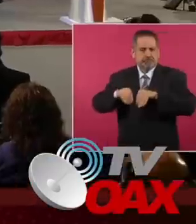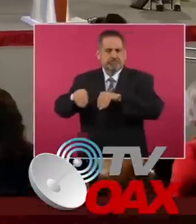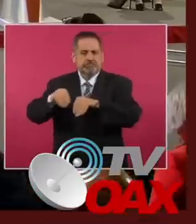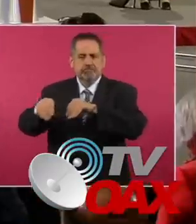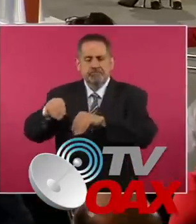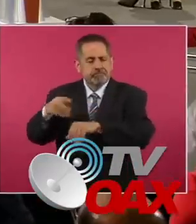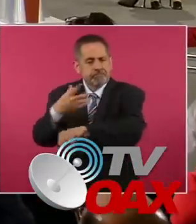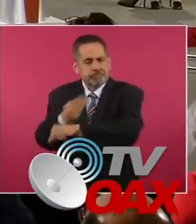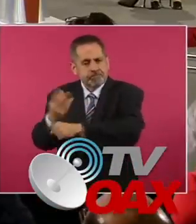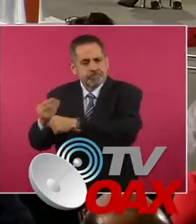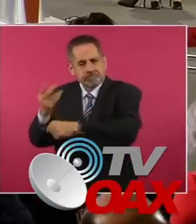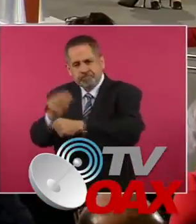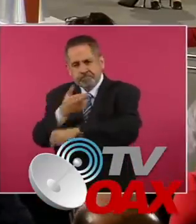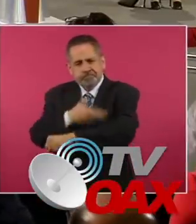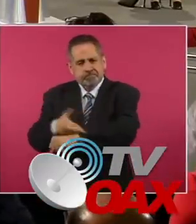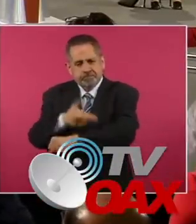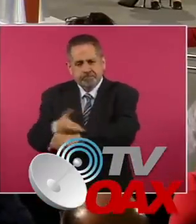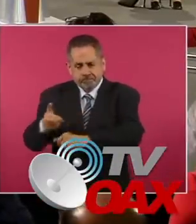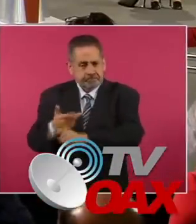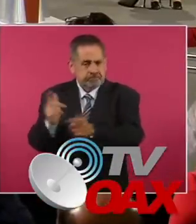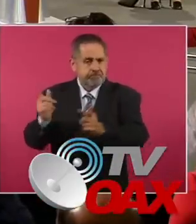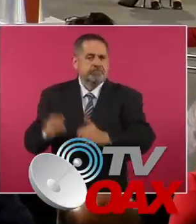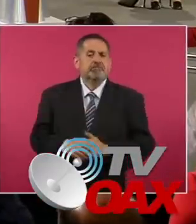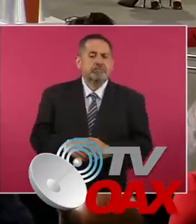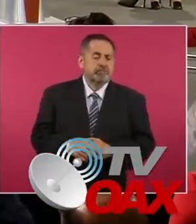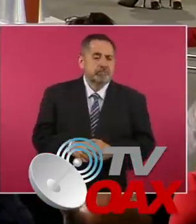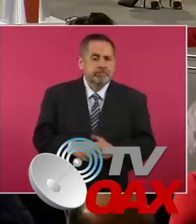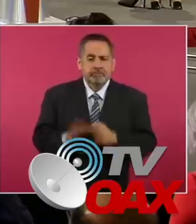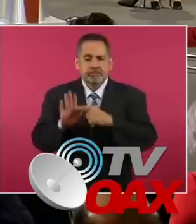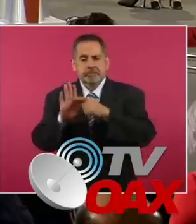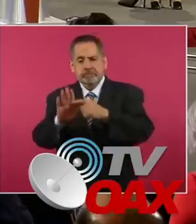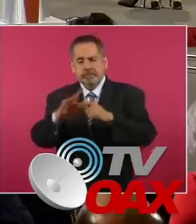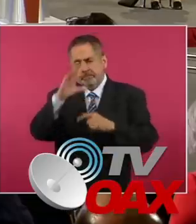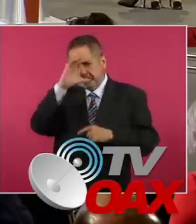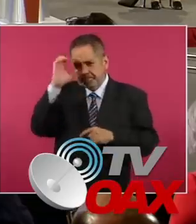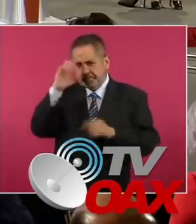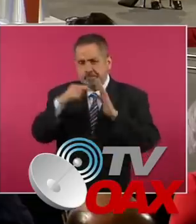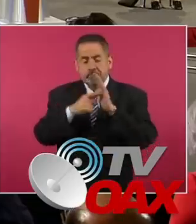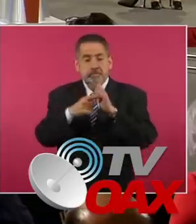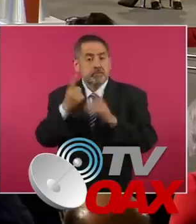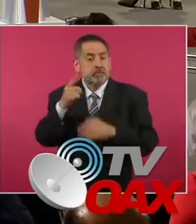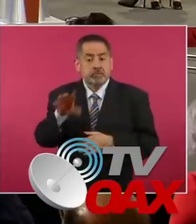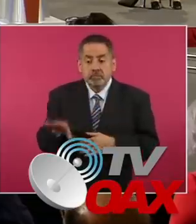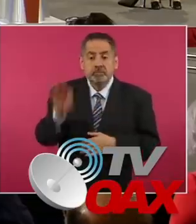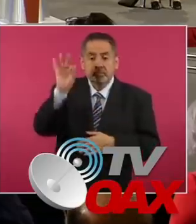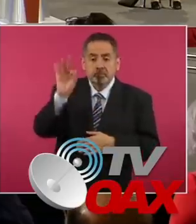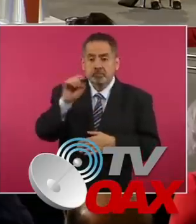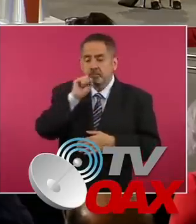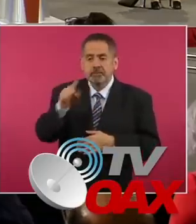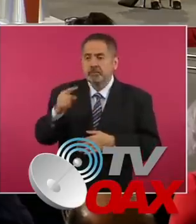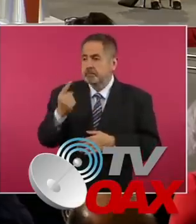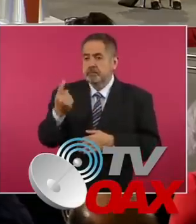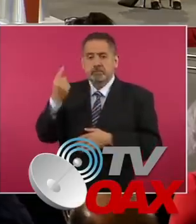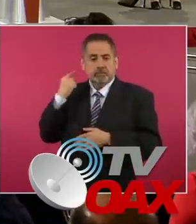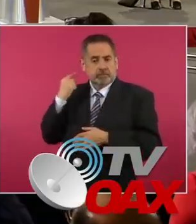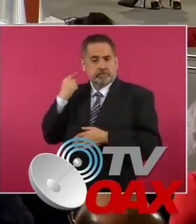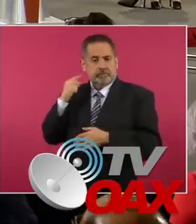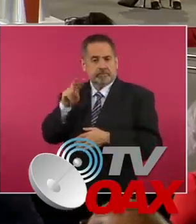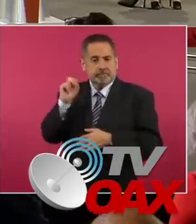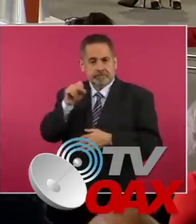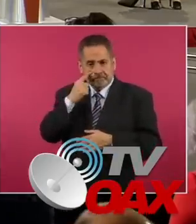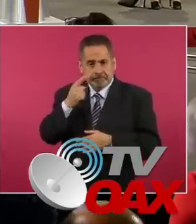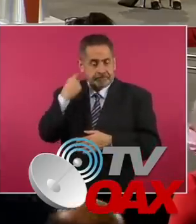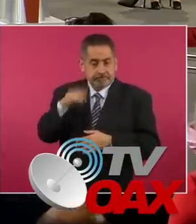quisiera también presentar ahora las imágenes de un hallazgo que se dio también el fin de semana